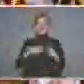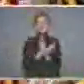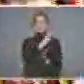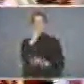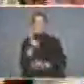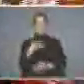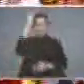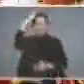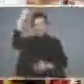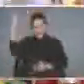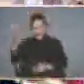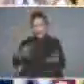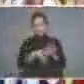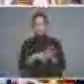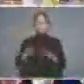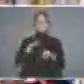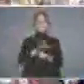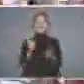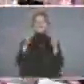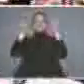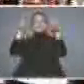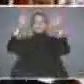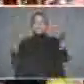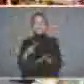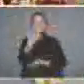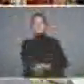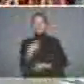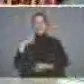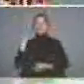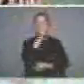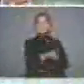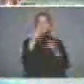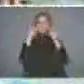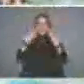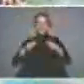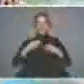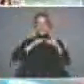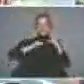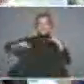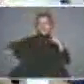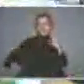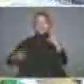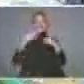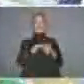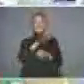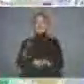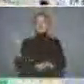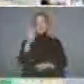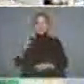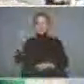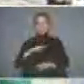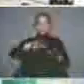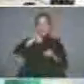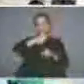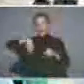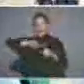Real, Unión con el tranvía, Barrio Nuevo, Valle Seco, Cuela Pía, el Salud y el Tablero, Barrio Dubi, Salamanca, los Campitos y